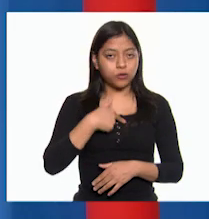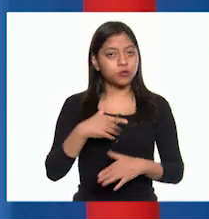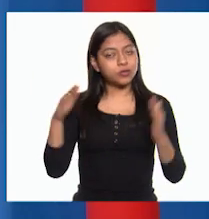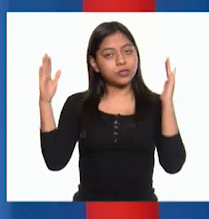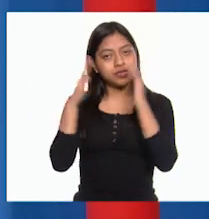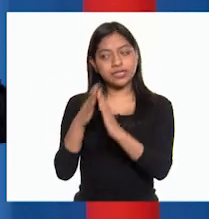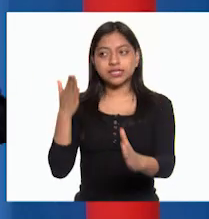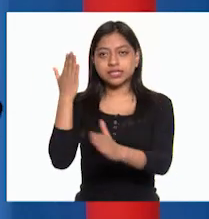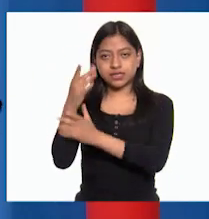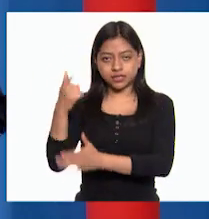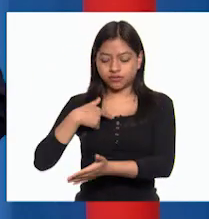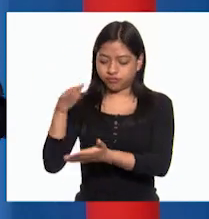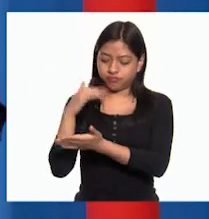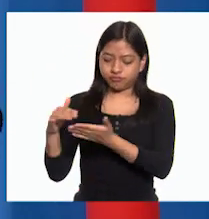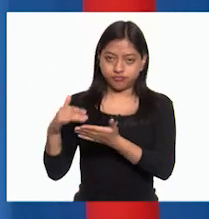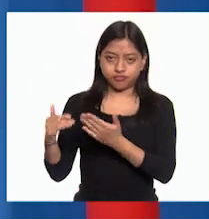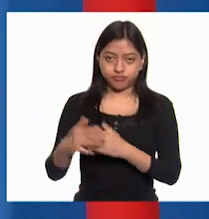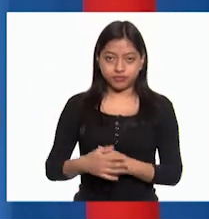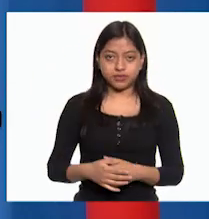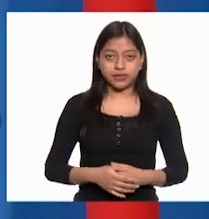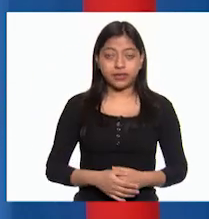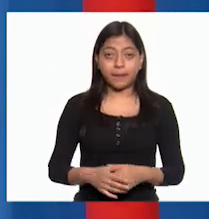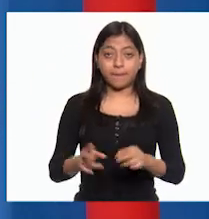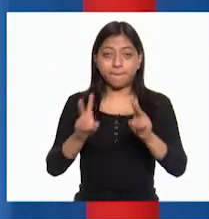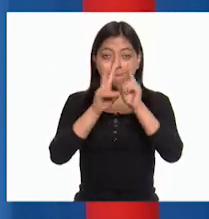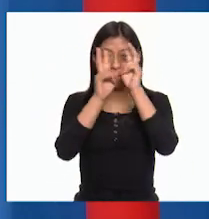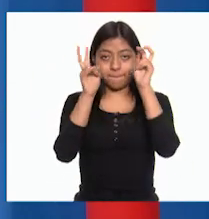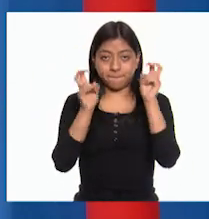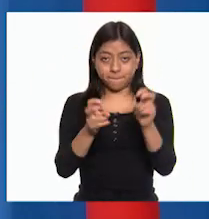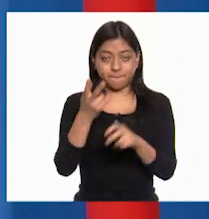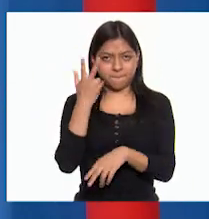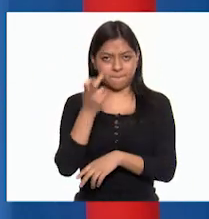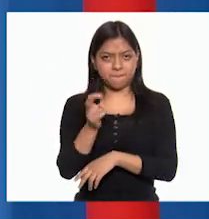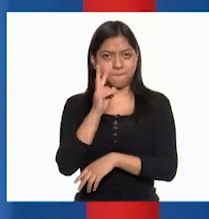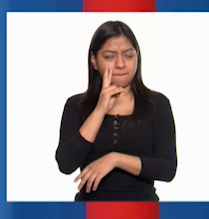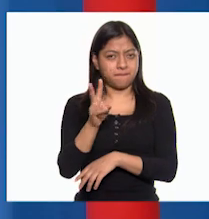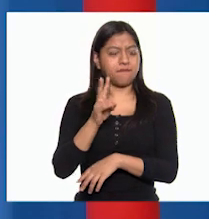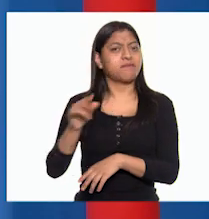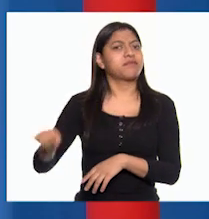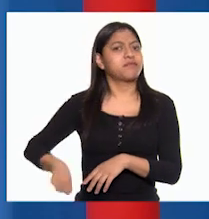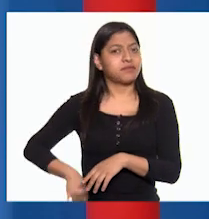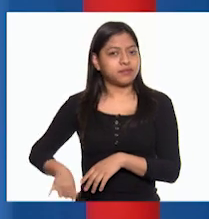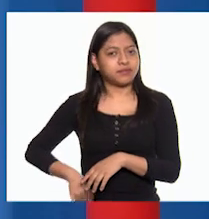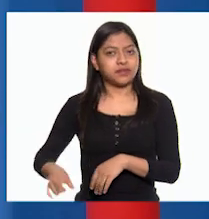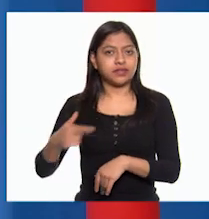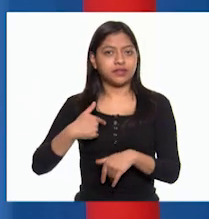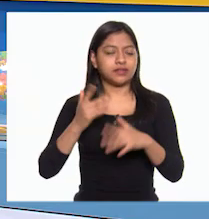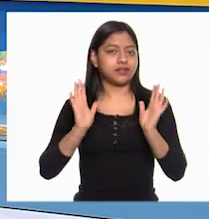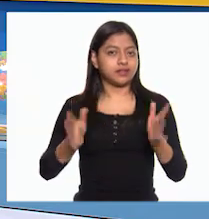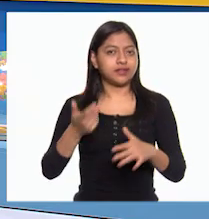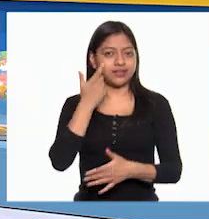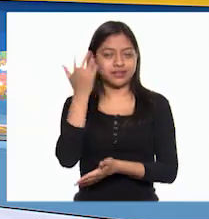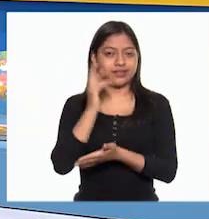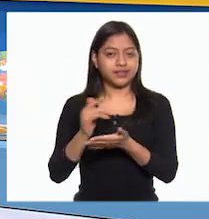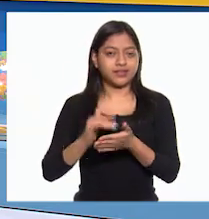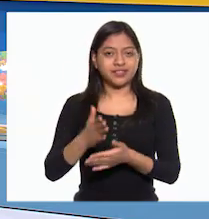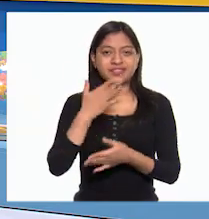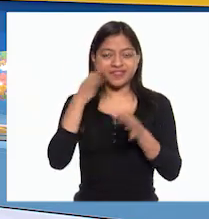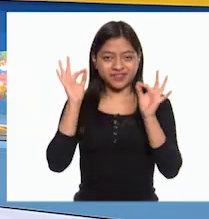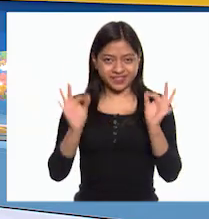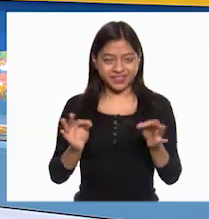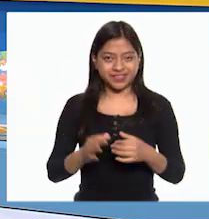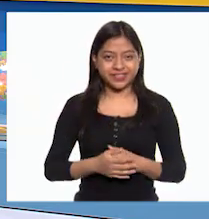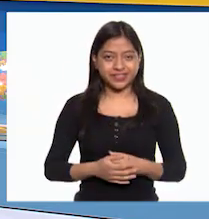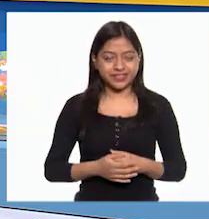casa luego. El título de ese otro soneto, la verdad es que me resulta muy atrayente y ya lo quiero leer. Muy bien,